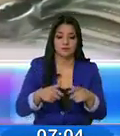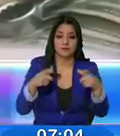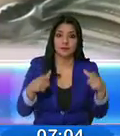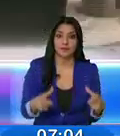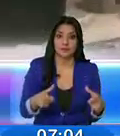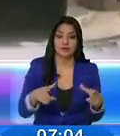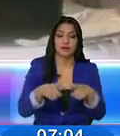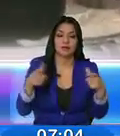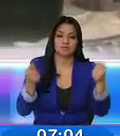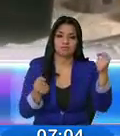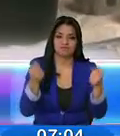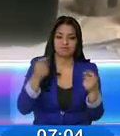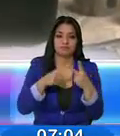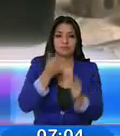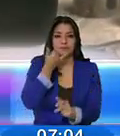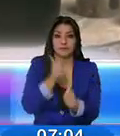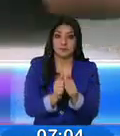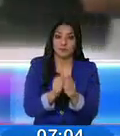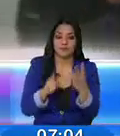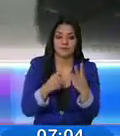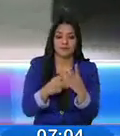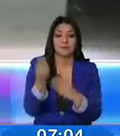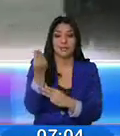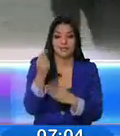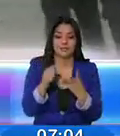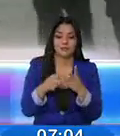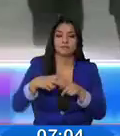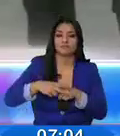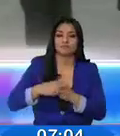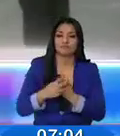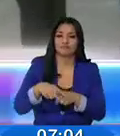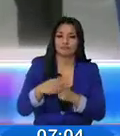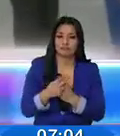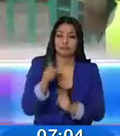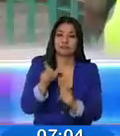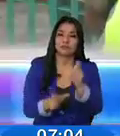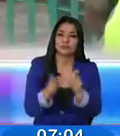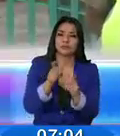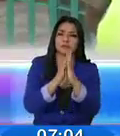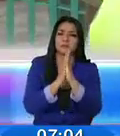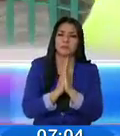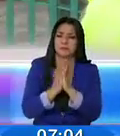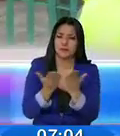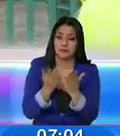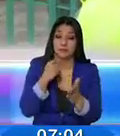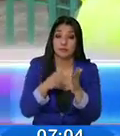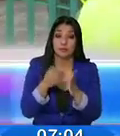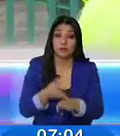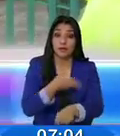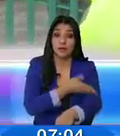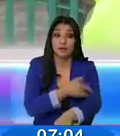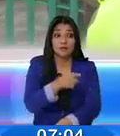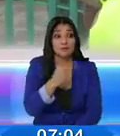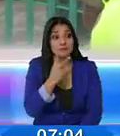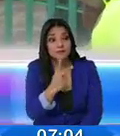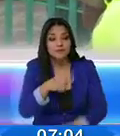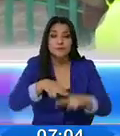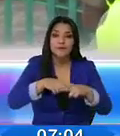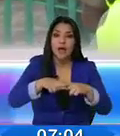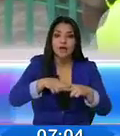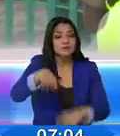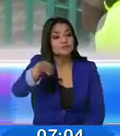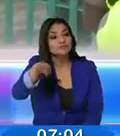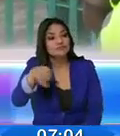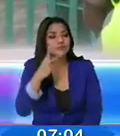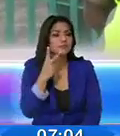en efectivo, celulares y herramientas. La policía hace un llamado a la ciudadanía. De que antes de que aborden un taxi, siempre verifiquen